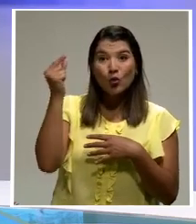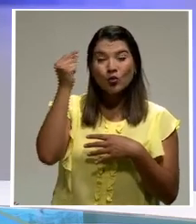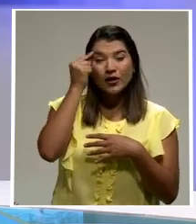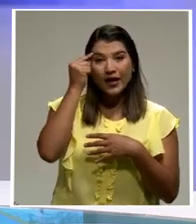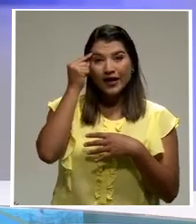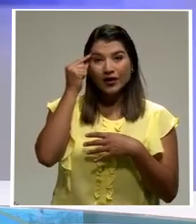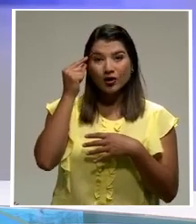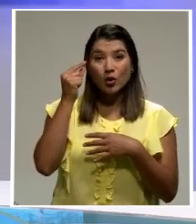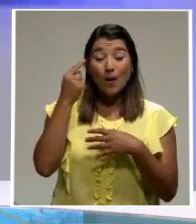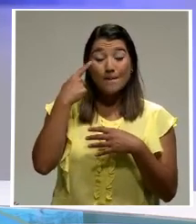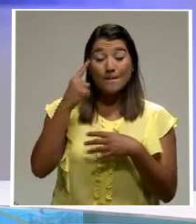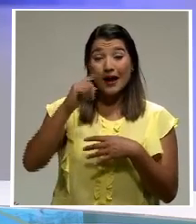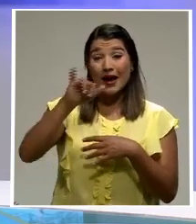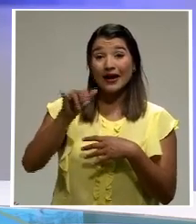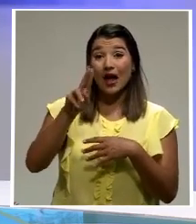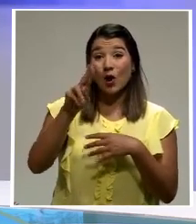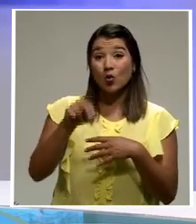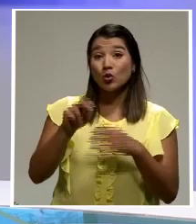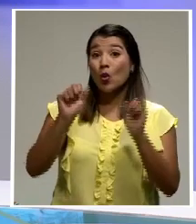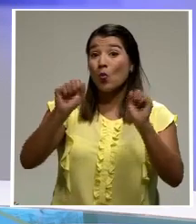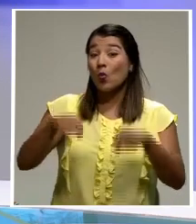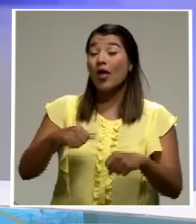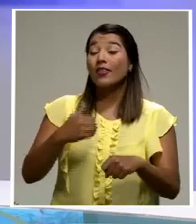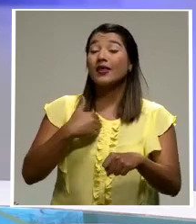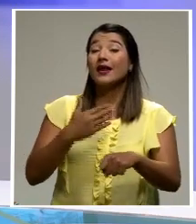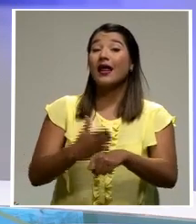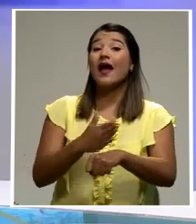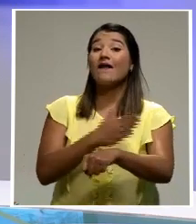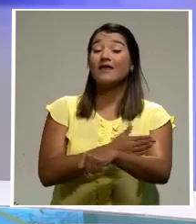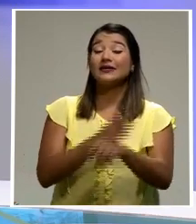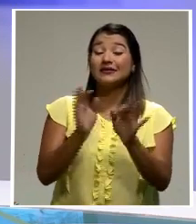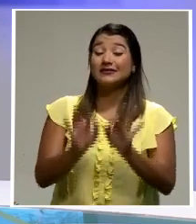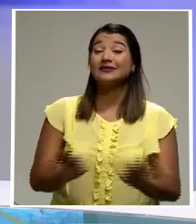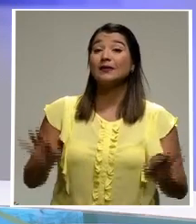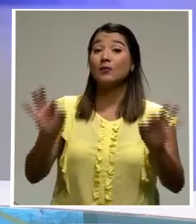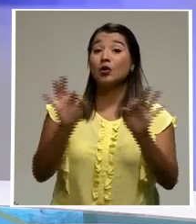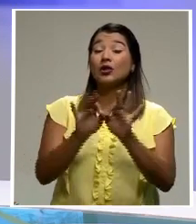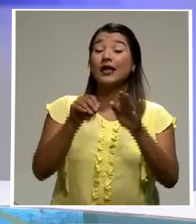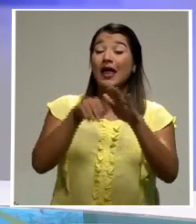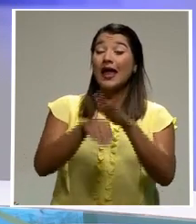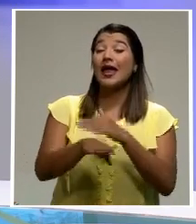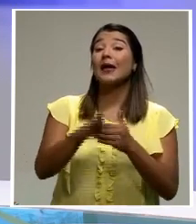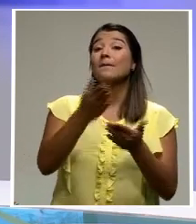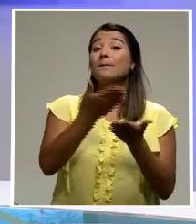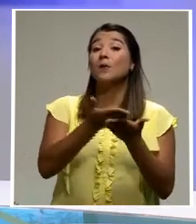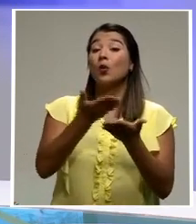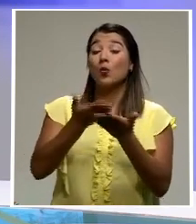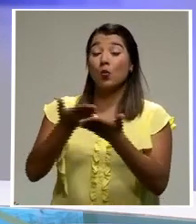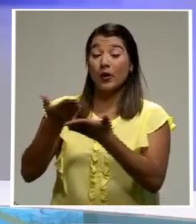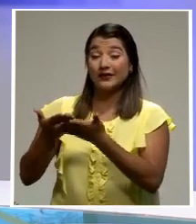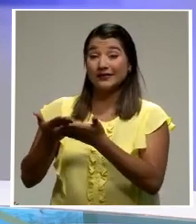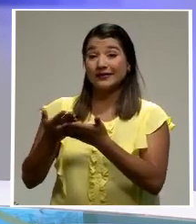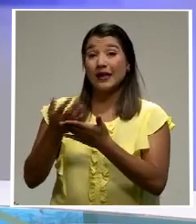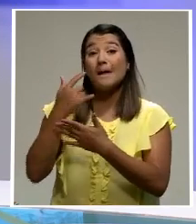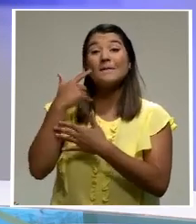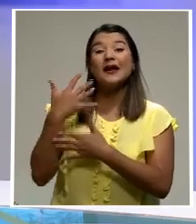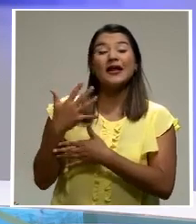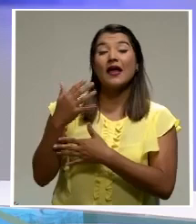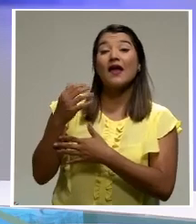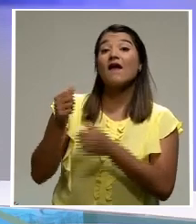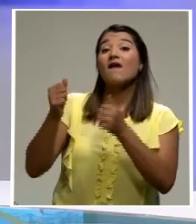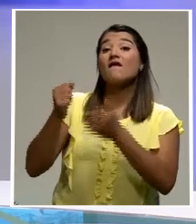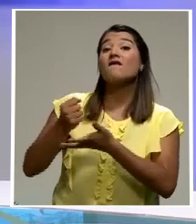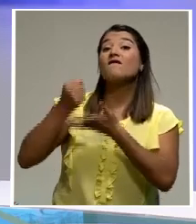se tengan avances importantes en varias de las propuestas que son condiciones para que el FMI apruebe